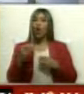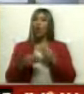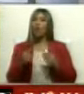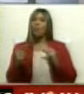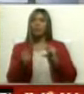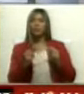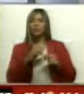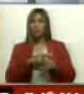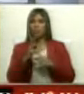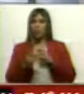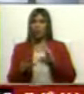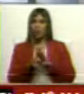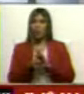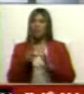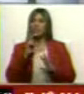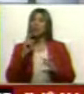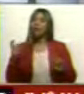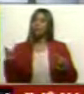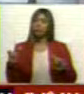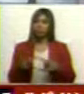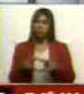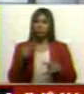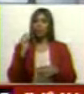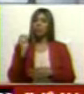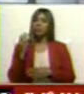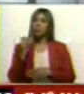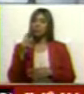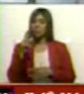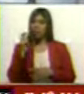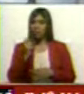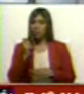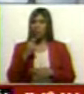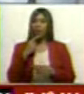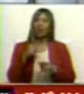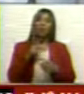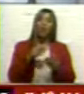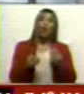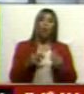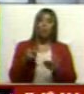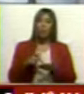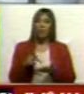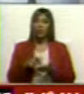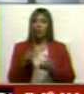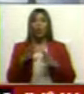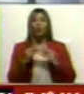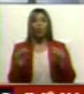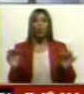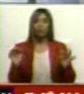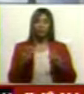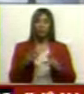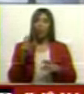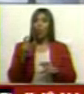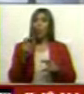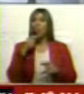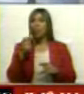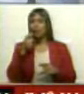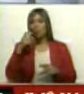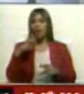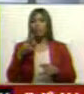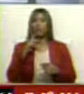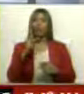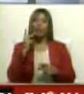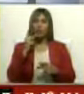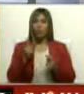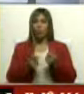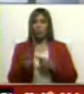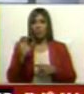de este proyecto de ley? ¿Con quién se han encontrado ustedes los parlamentarios en la calle? ¿Sigue esa participación de todos los sectores políticos, económicos del país al